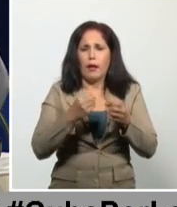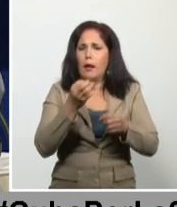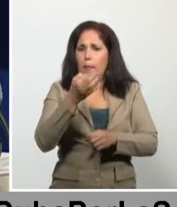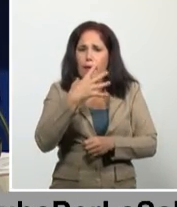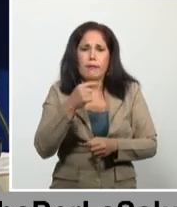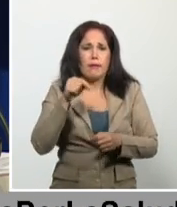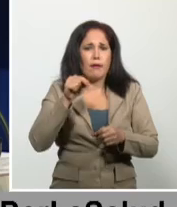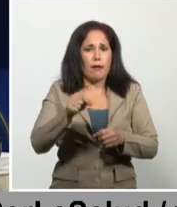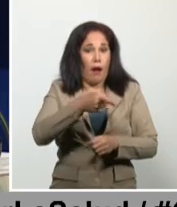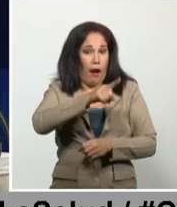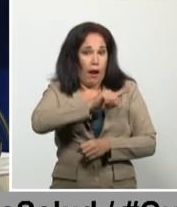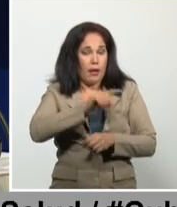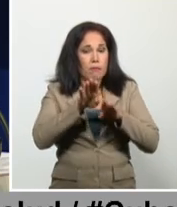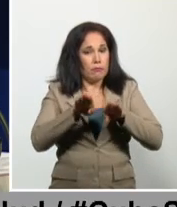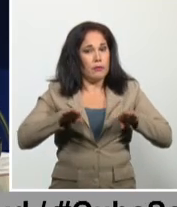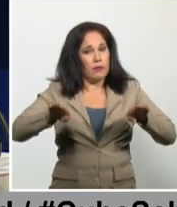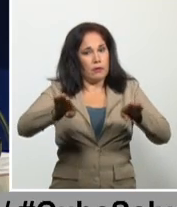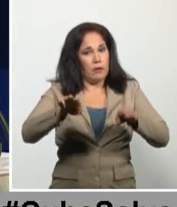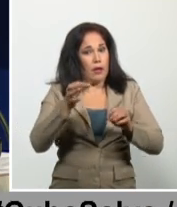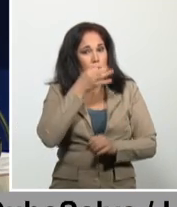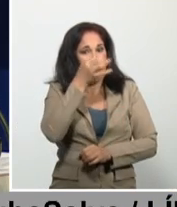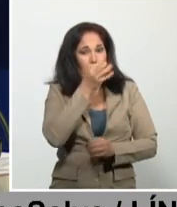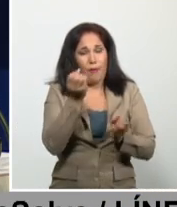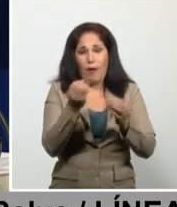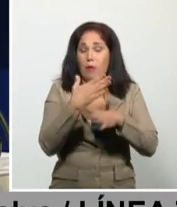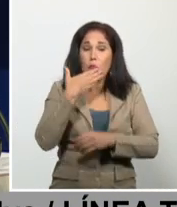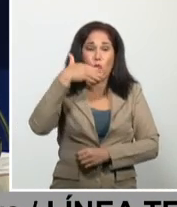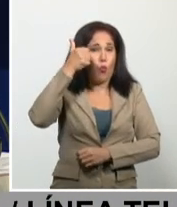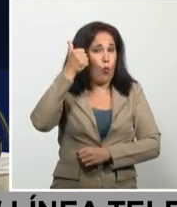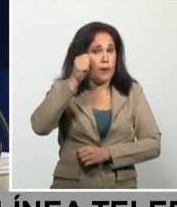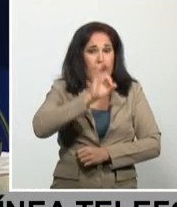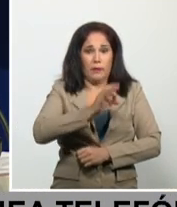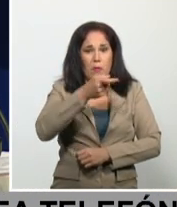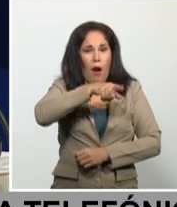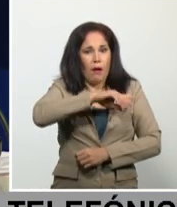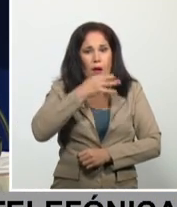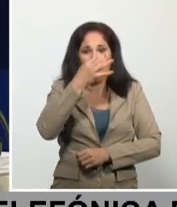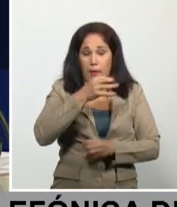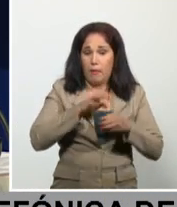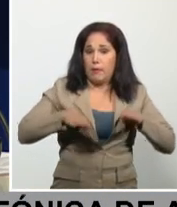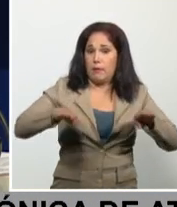medicamentos. Ayer hubo una mesa redonda excelente donde se dio una explicación